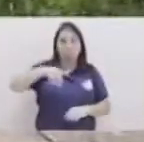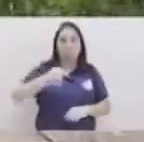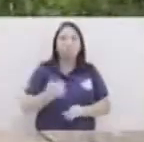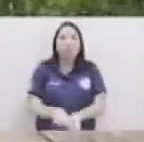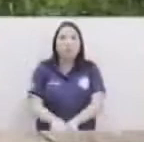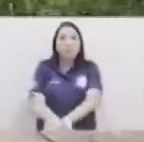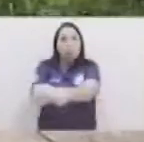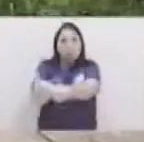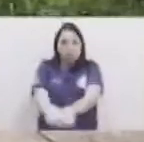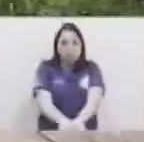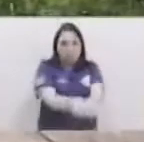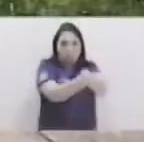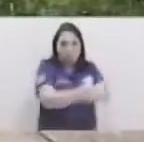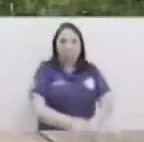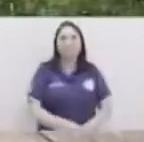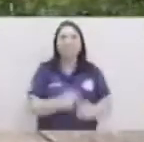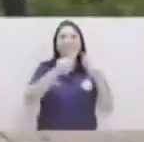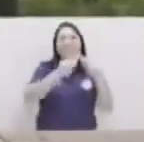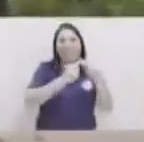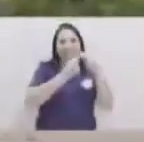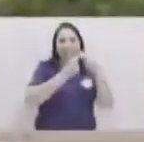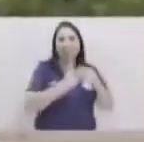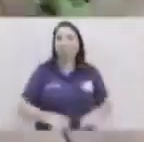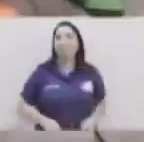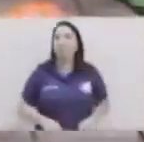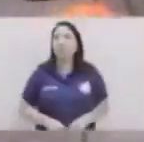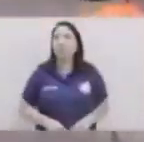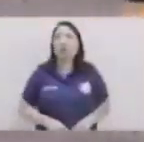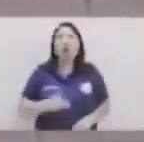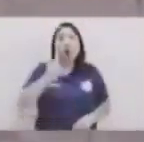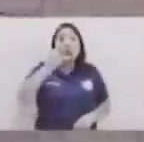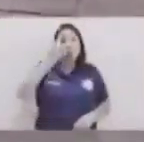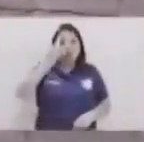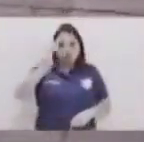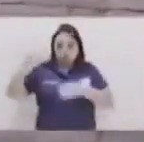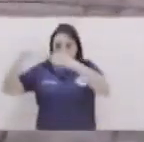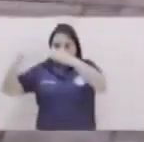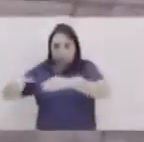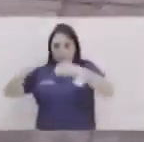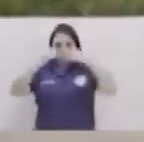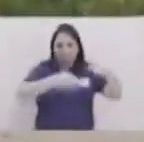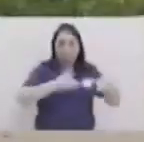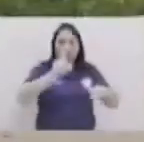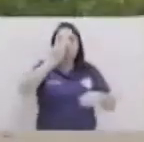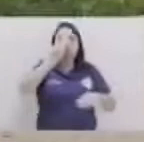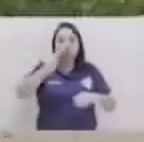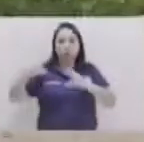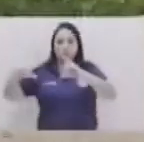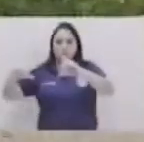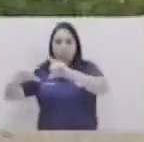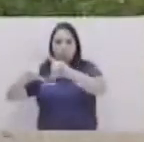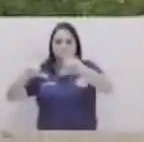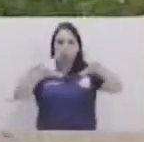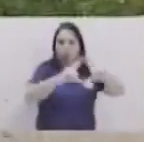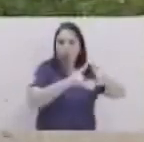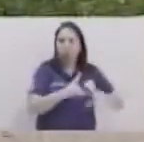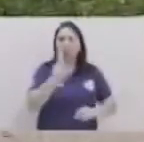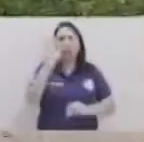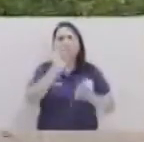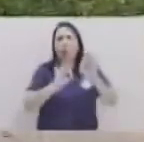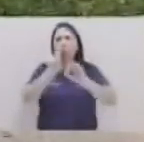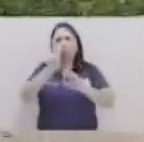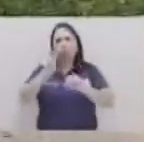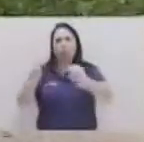voleibol. ¿Listos? Iniciamos. Coloco 2 platos, 2 conos, 2 zapatos para poder